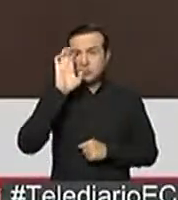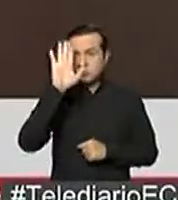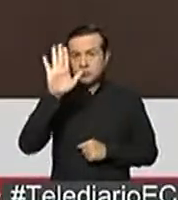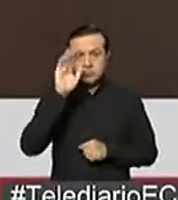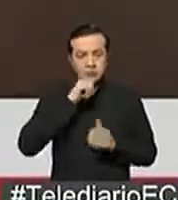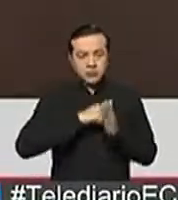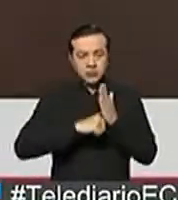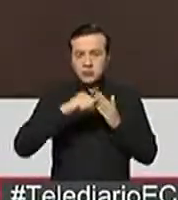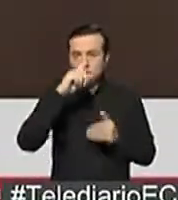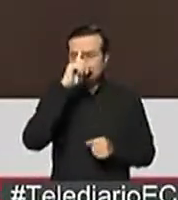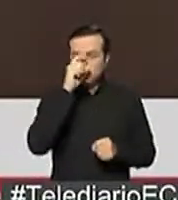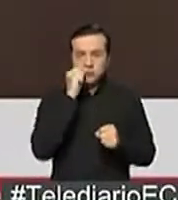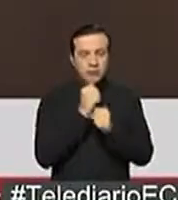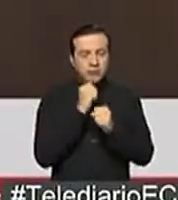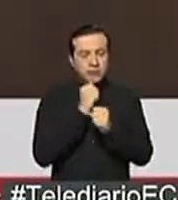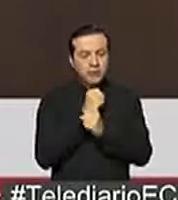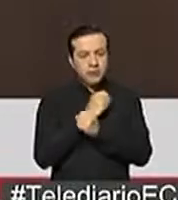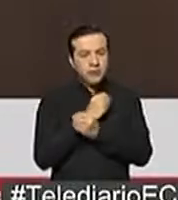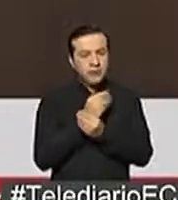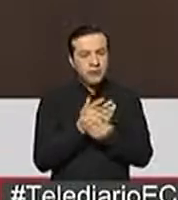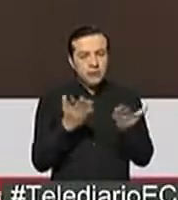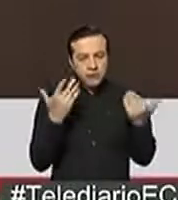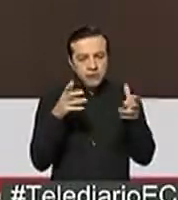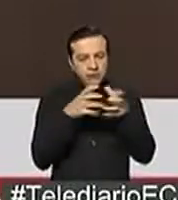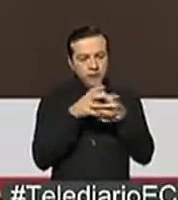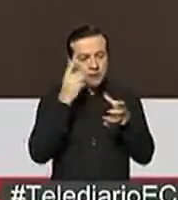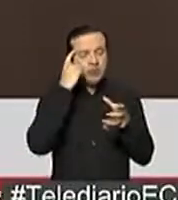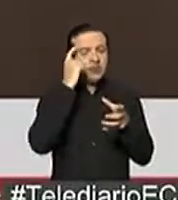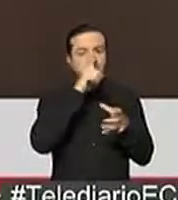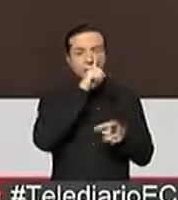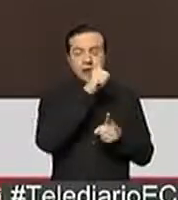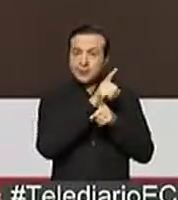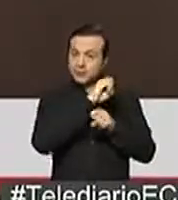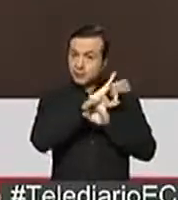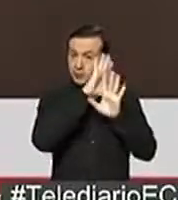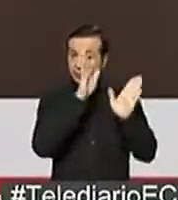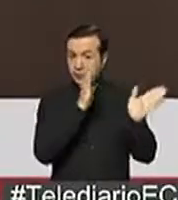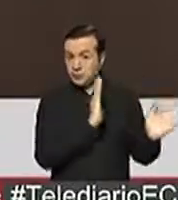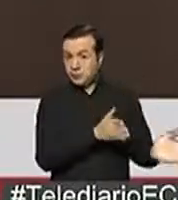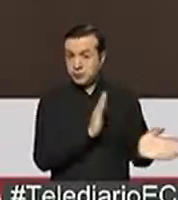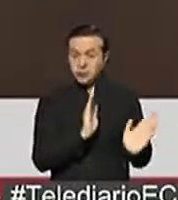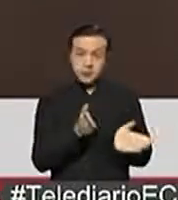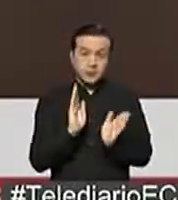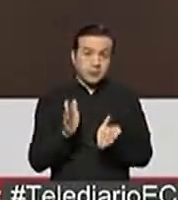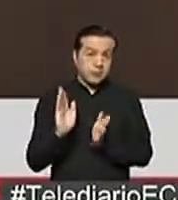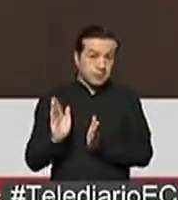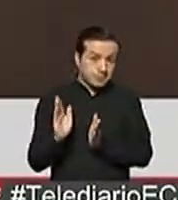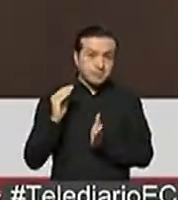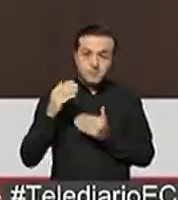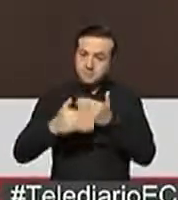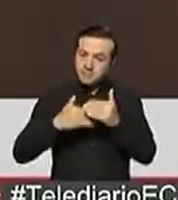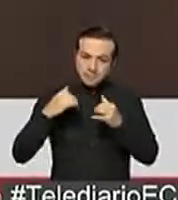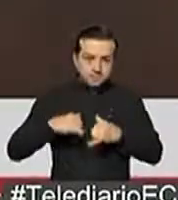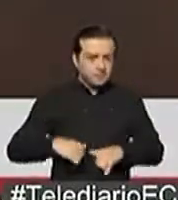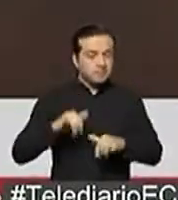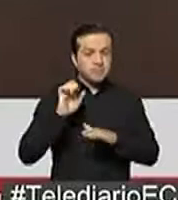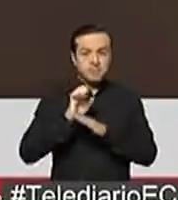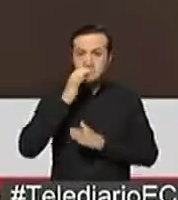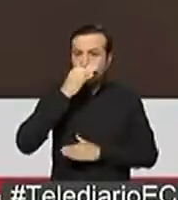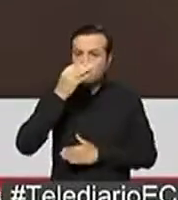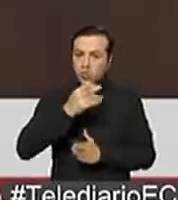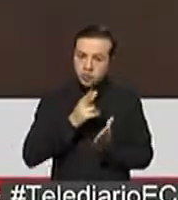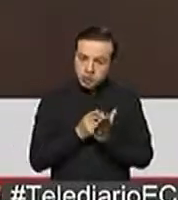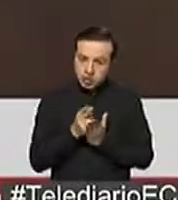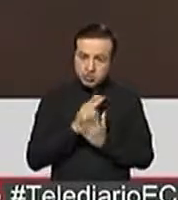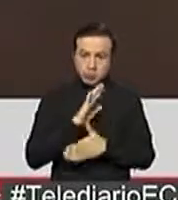el Ministerio del Trabajo, va a permitir establecer claramente cuáles son los lineamientos para continuar con un Ecuador honesto, que es